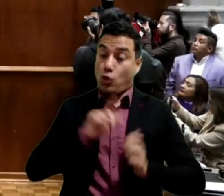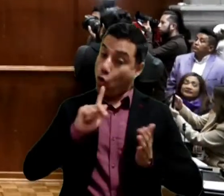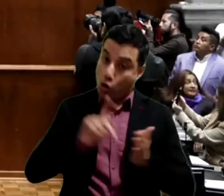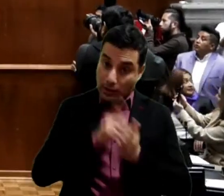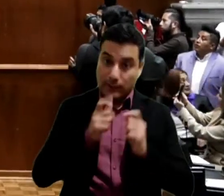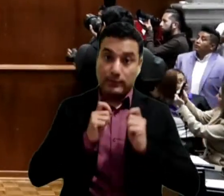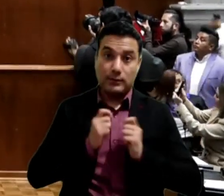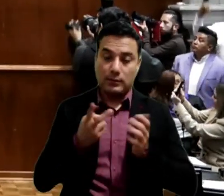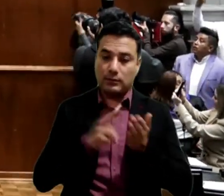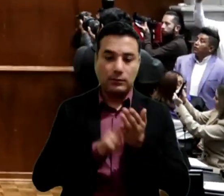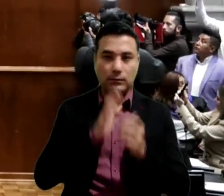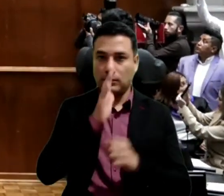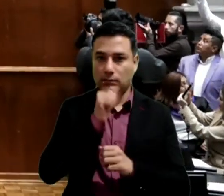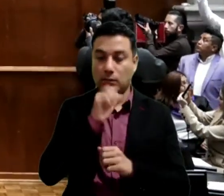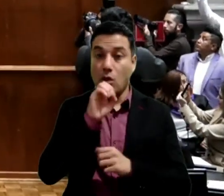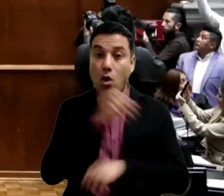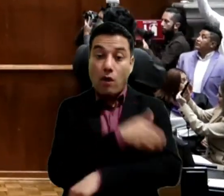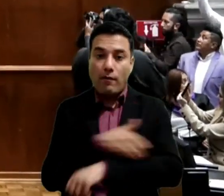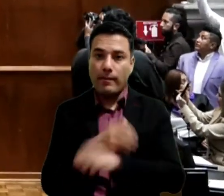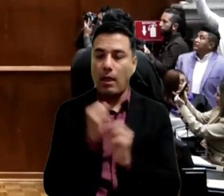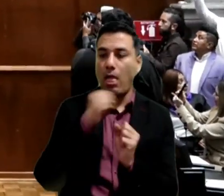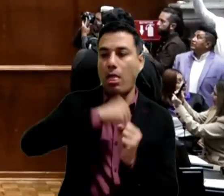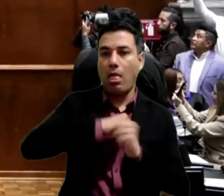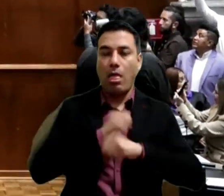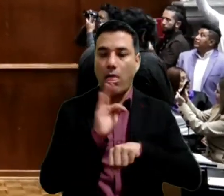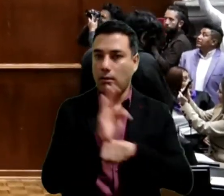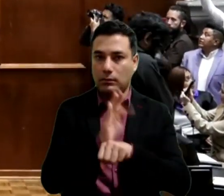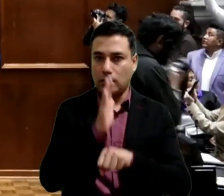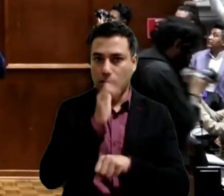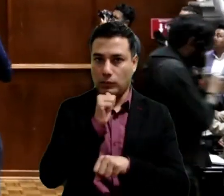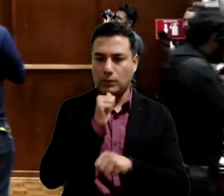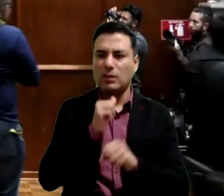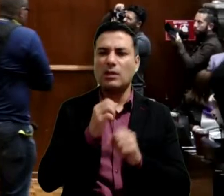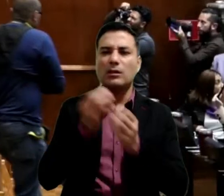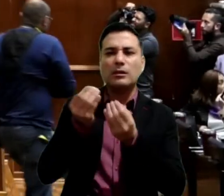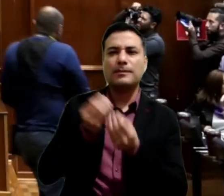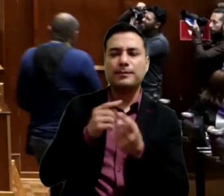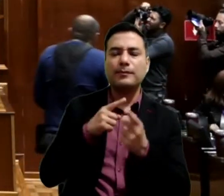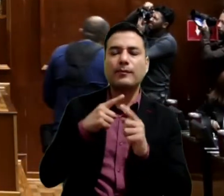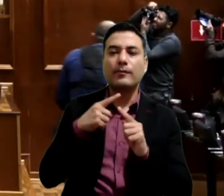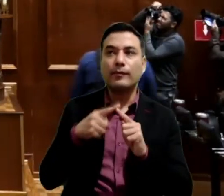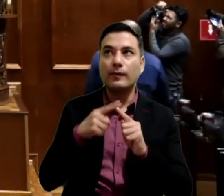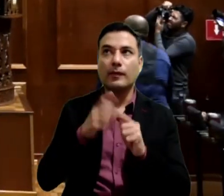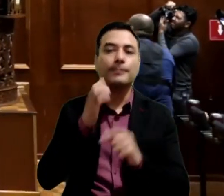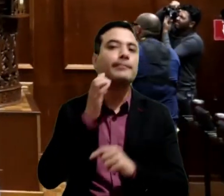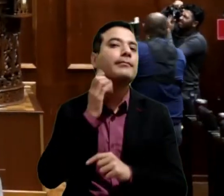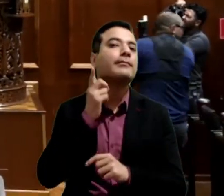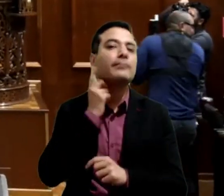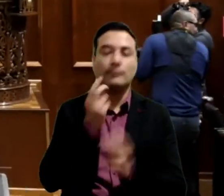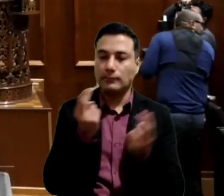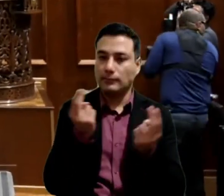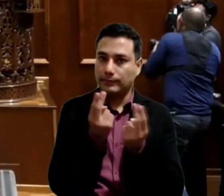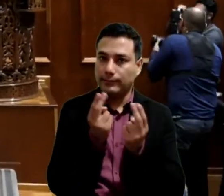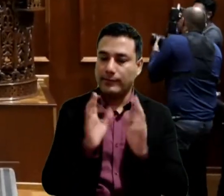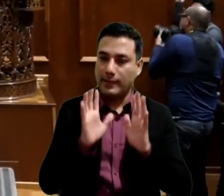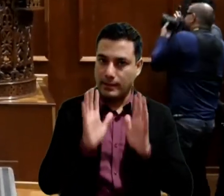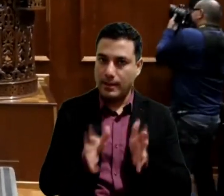la Cámara de Diputados del Honorable Congreso de la Unión, con el carácter de urgente y obvia